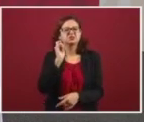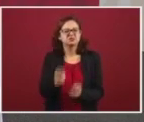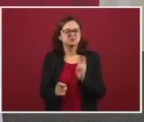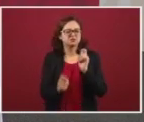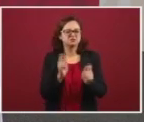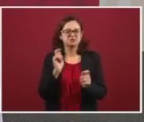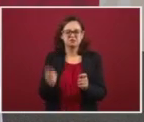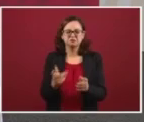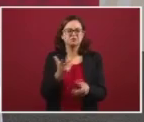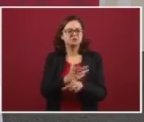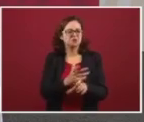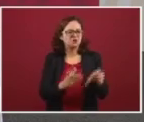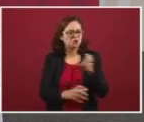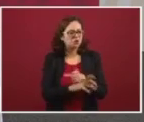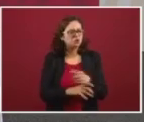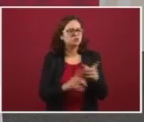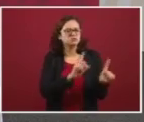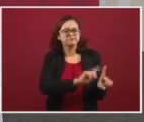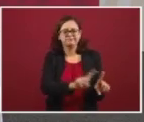con estos bienes.